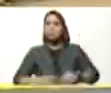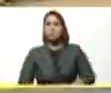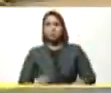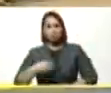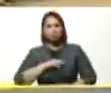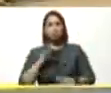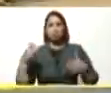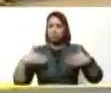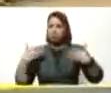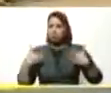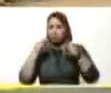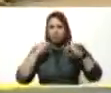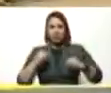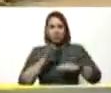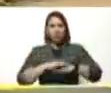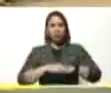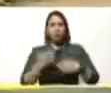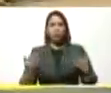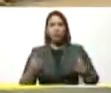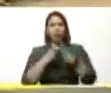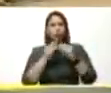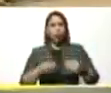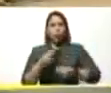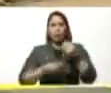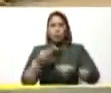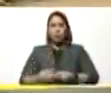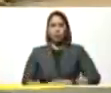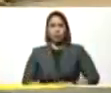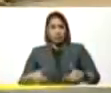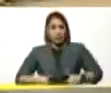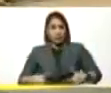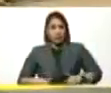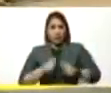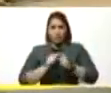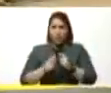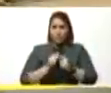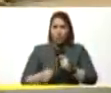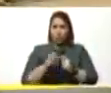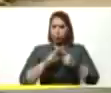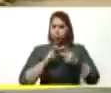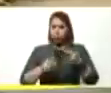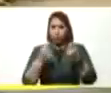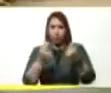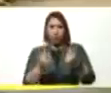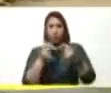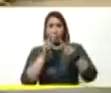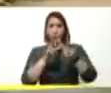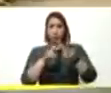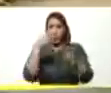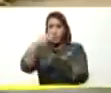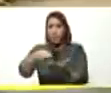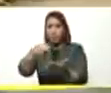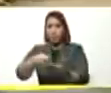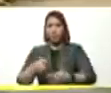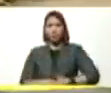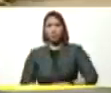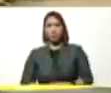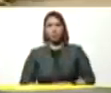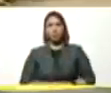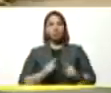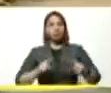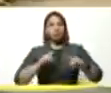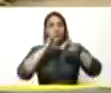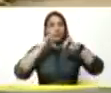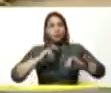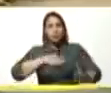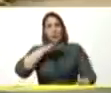con felicidad, porque todo lo que parimos en recurso, en platica, para la gran misión Vivienda Venezuela, es para la felicidad